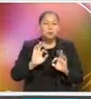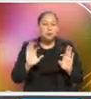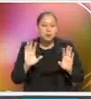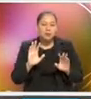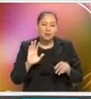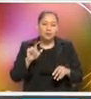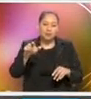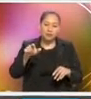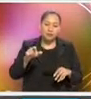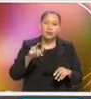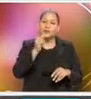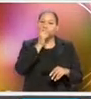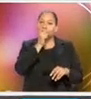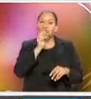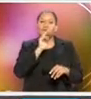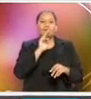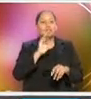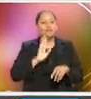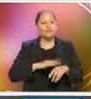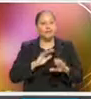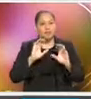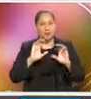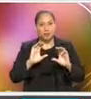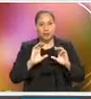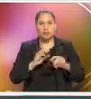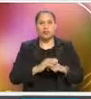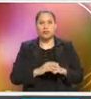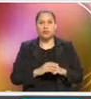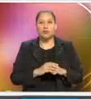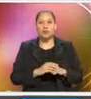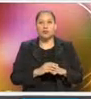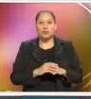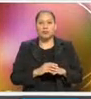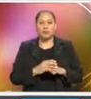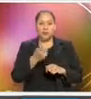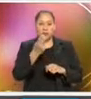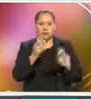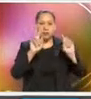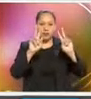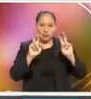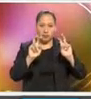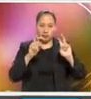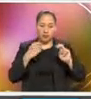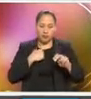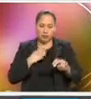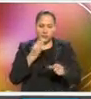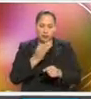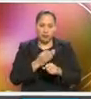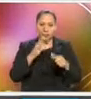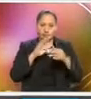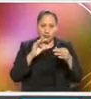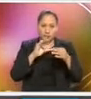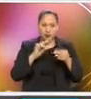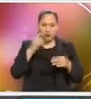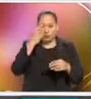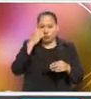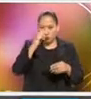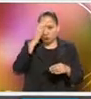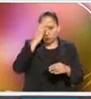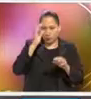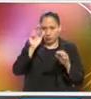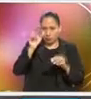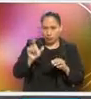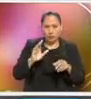vulnerables. Papás, hay que tener cuidado en este tipo de cuestiones que les estoy describiendo para identificarlos más.